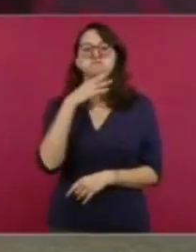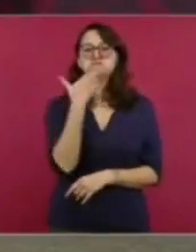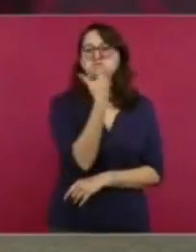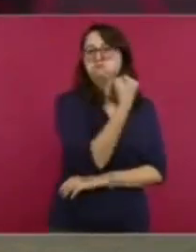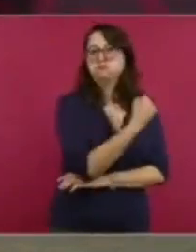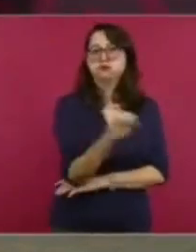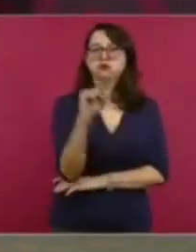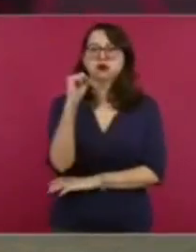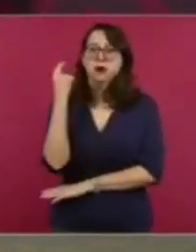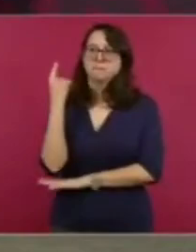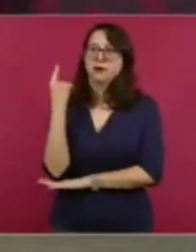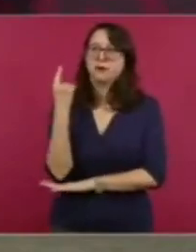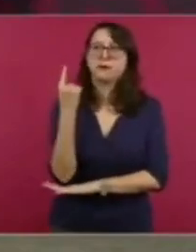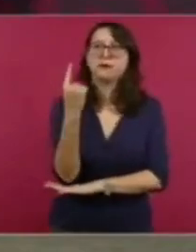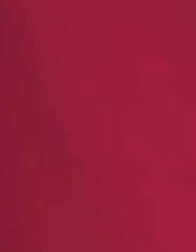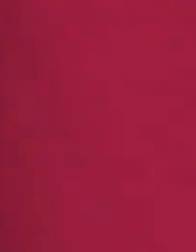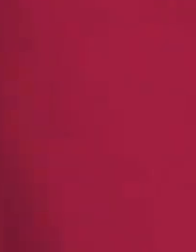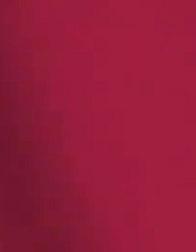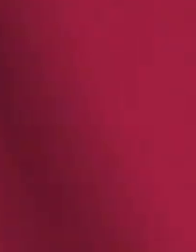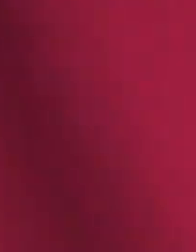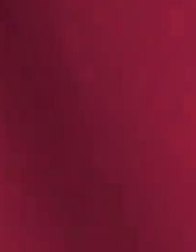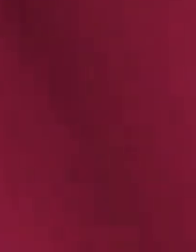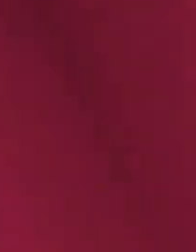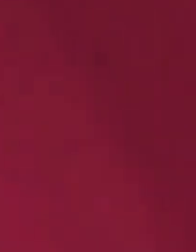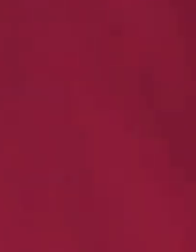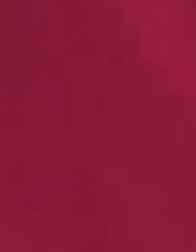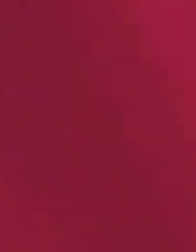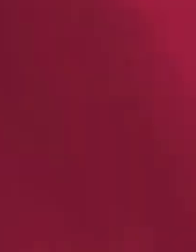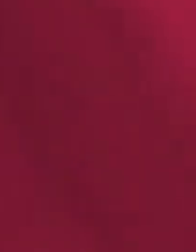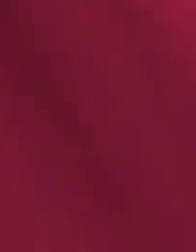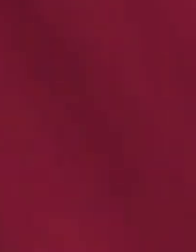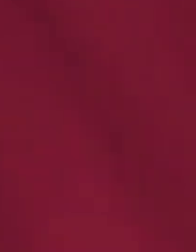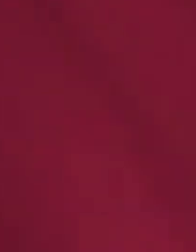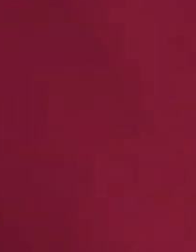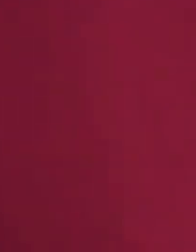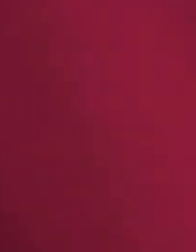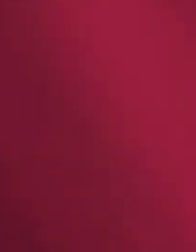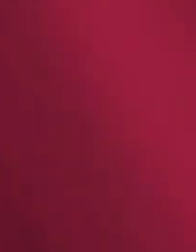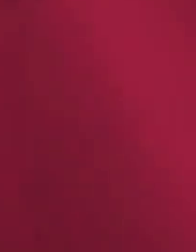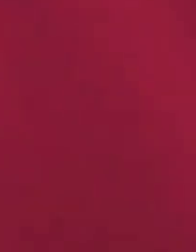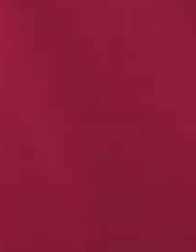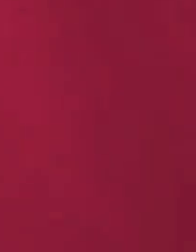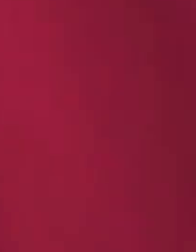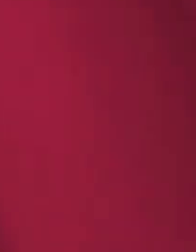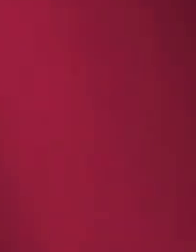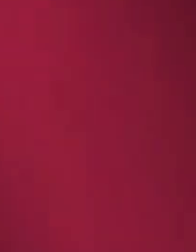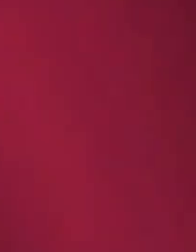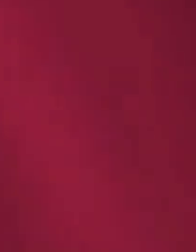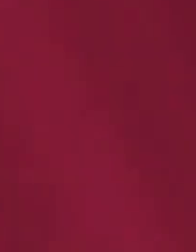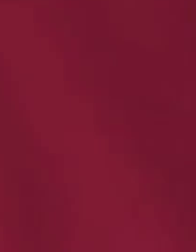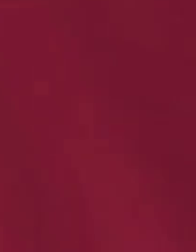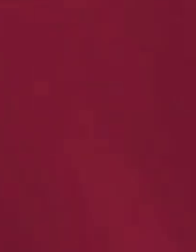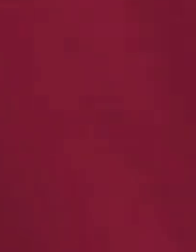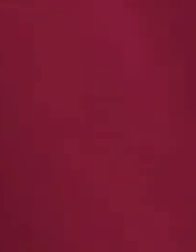el servicio eléctrico. Gobierno de México.